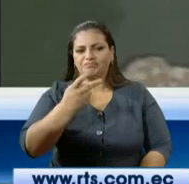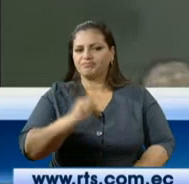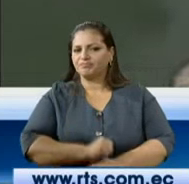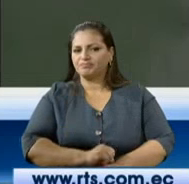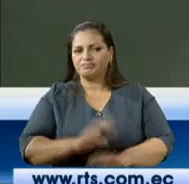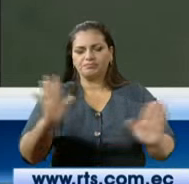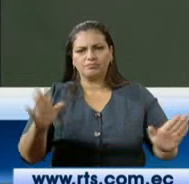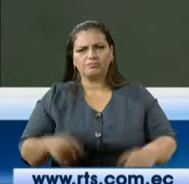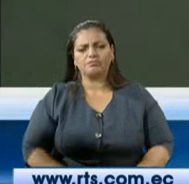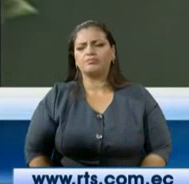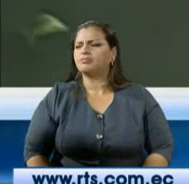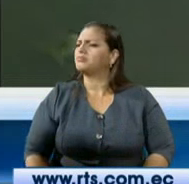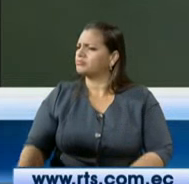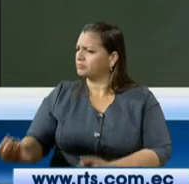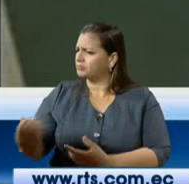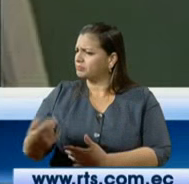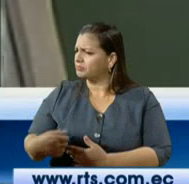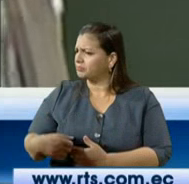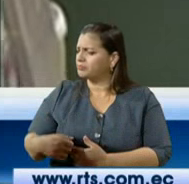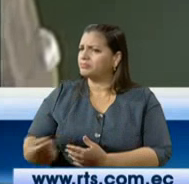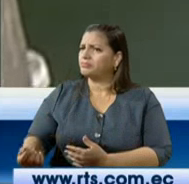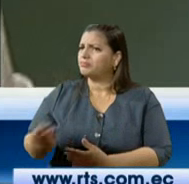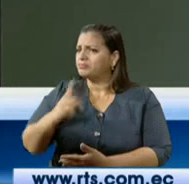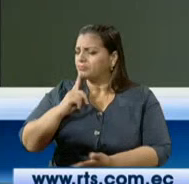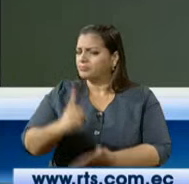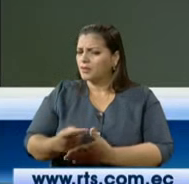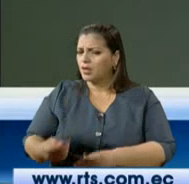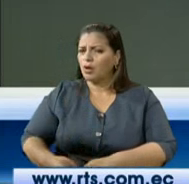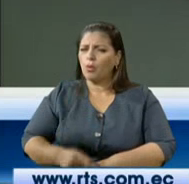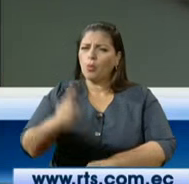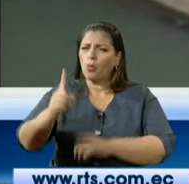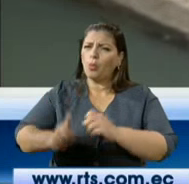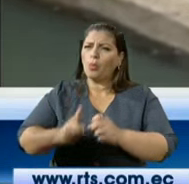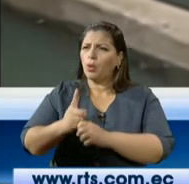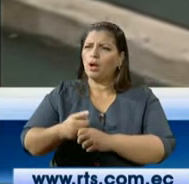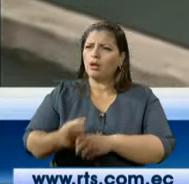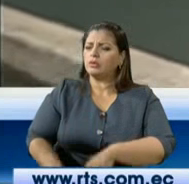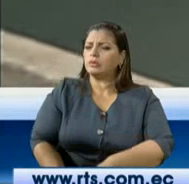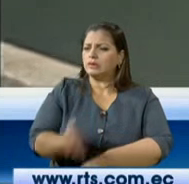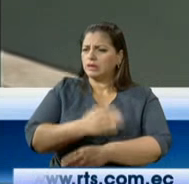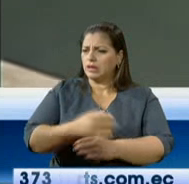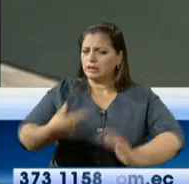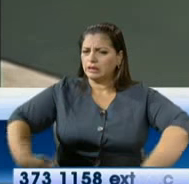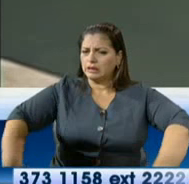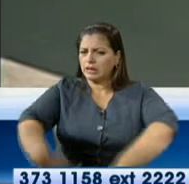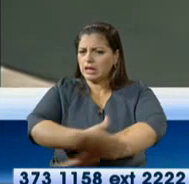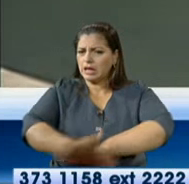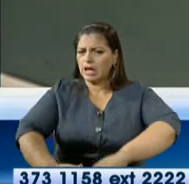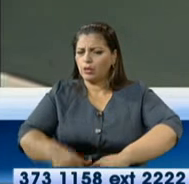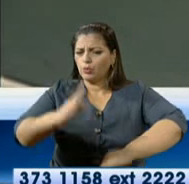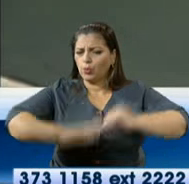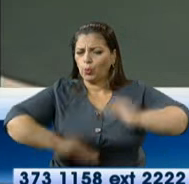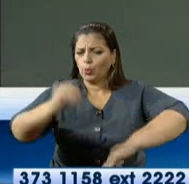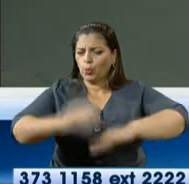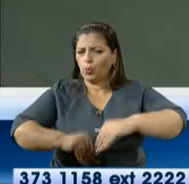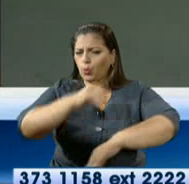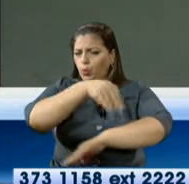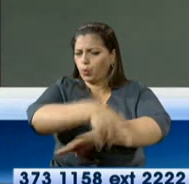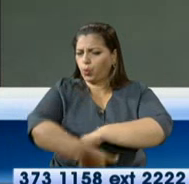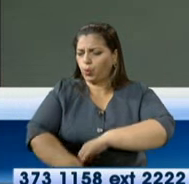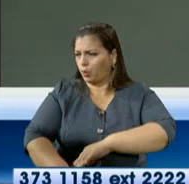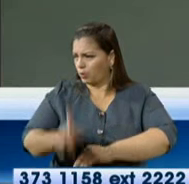más o menos. Sí, esto tenemos aproximadamente más o menos un año, ¿no? Y según los señores de Interagua dijeron que esto todavía no les han entregado a ellos, que